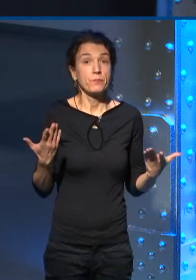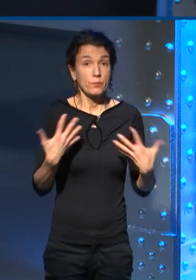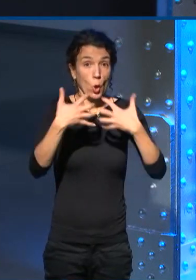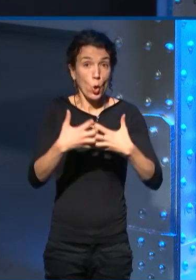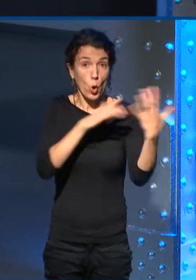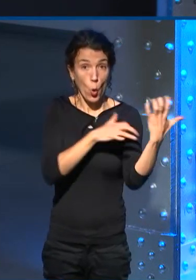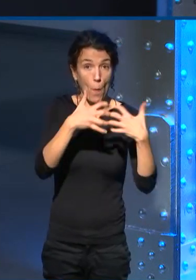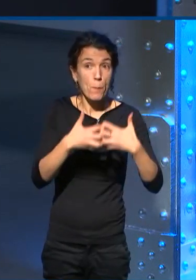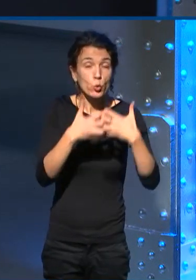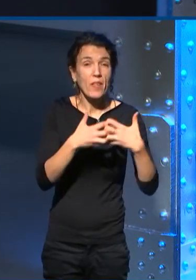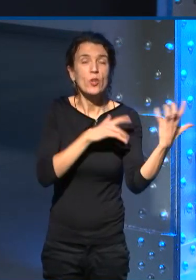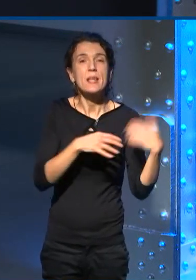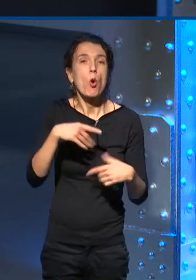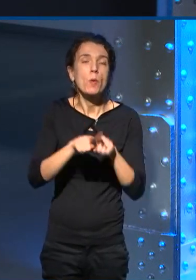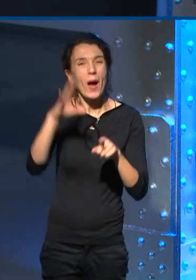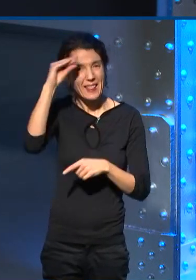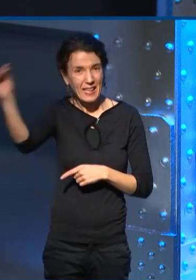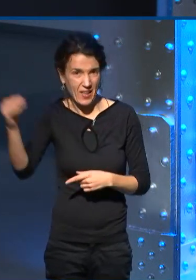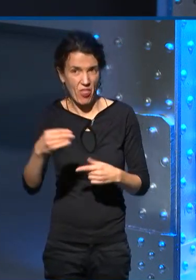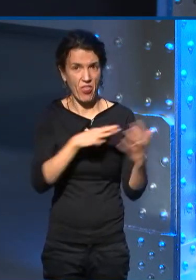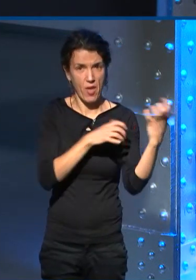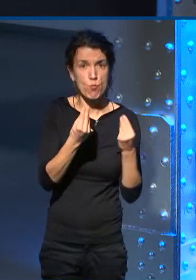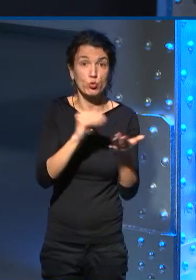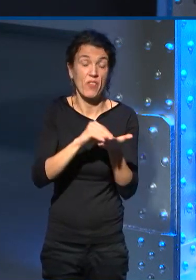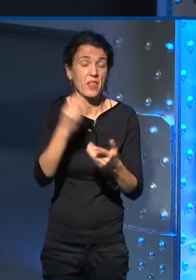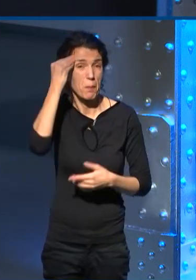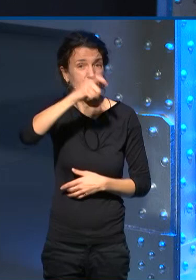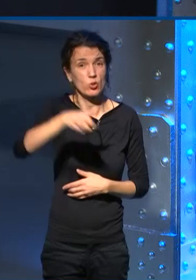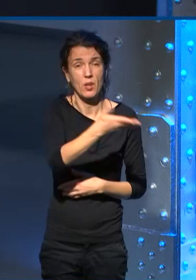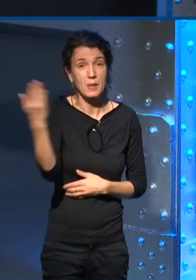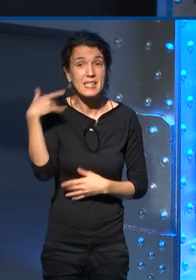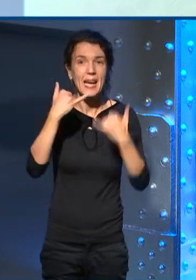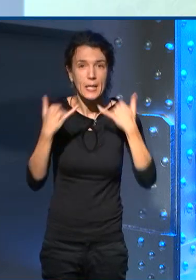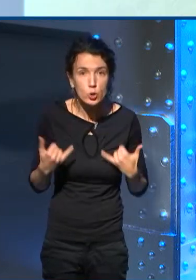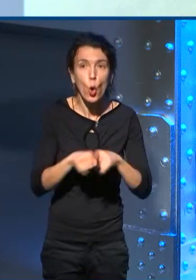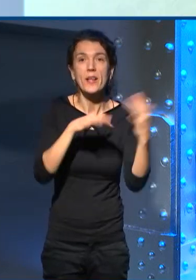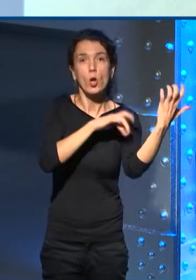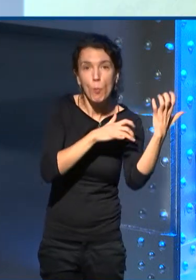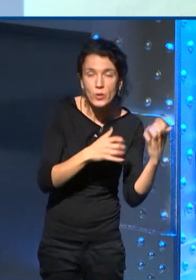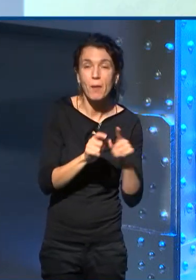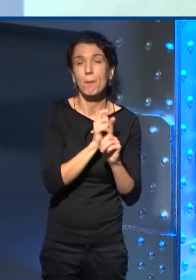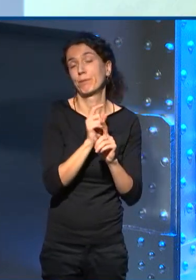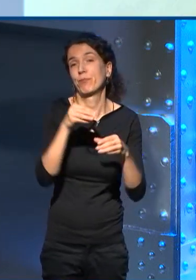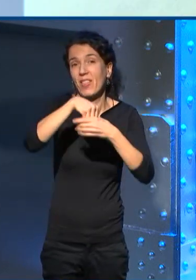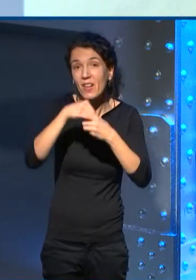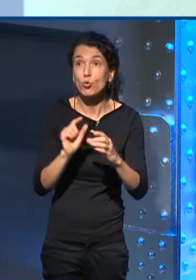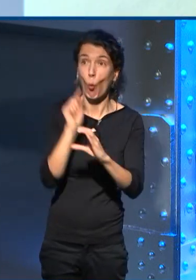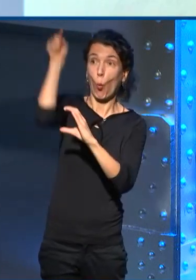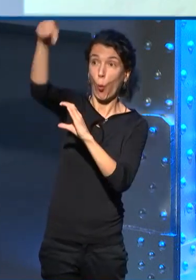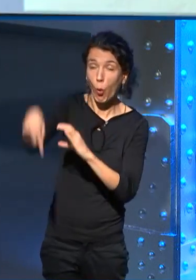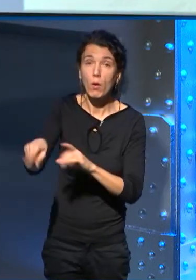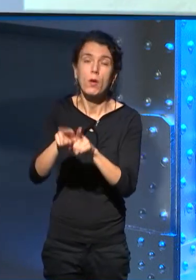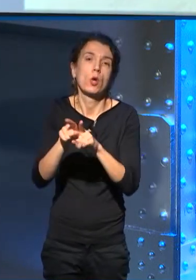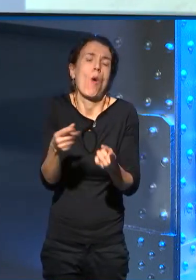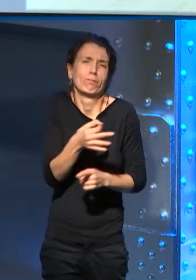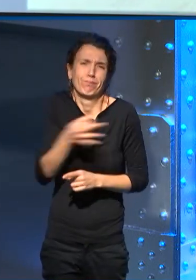Computación, decíamos que necesitamos también inteligencia. Muchas veces la gente piensa que la electrónica, los computadores que mandamos al espacio pues deben ser